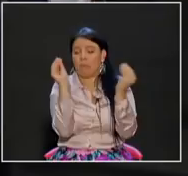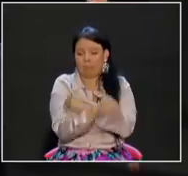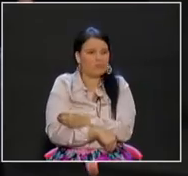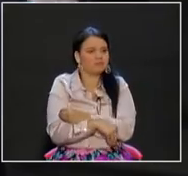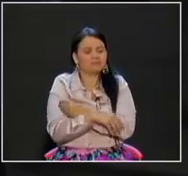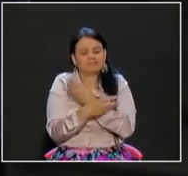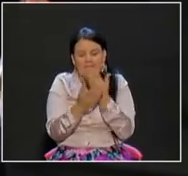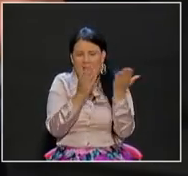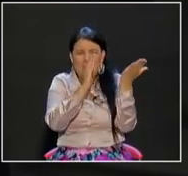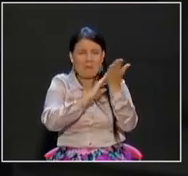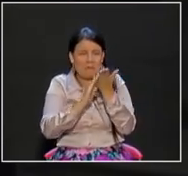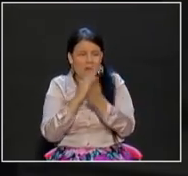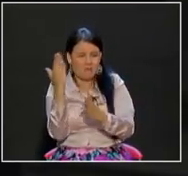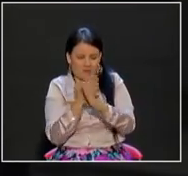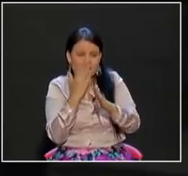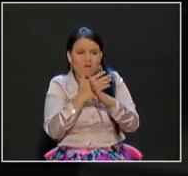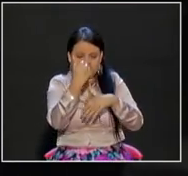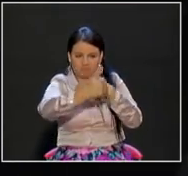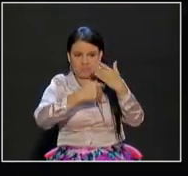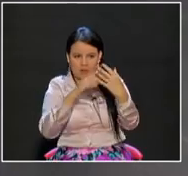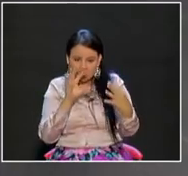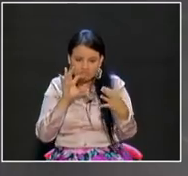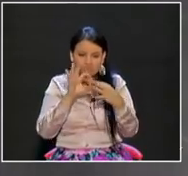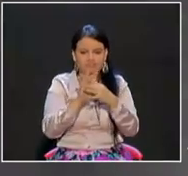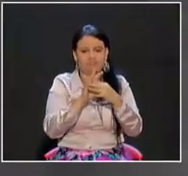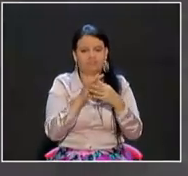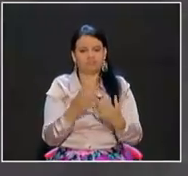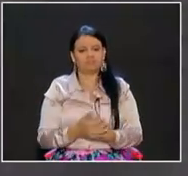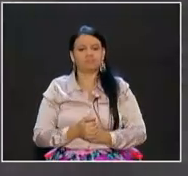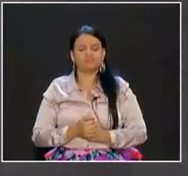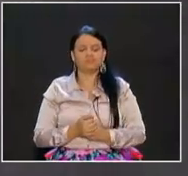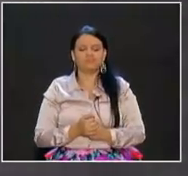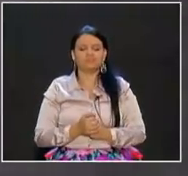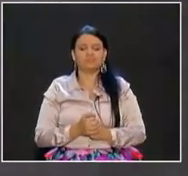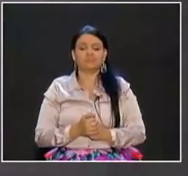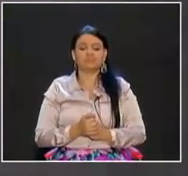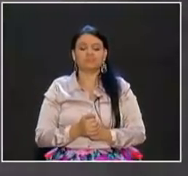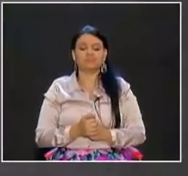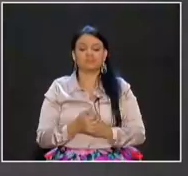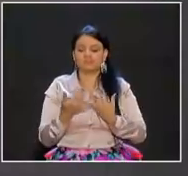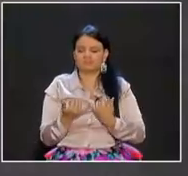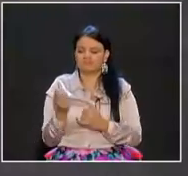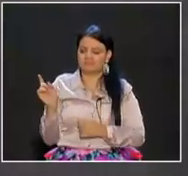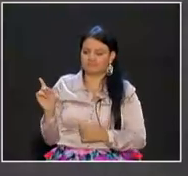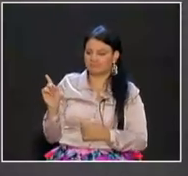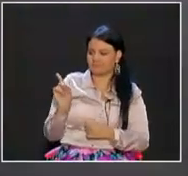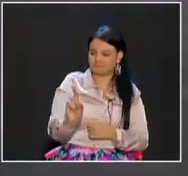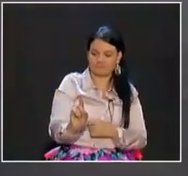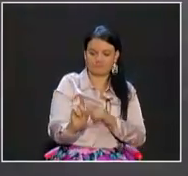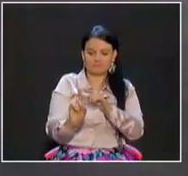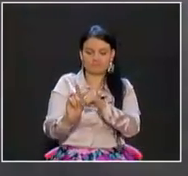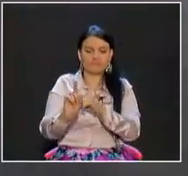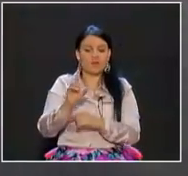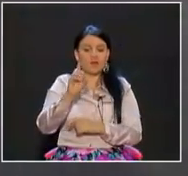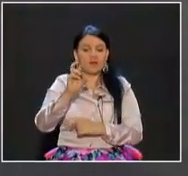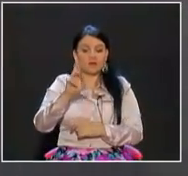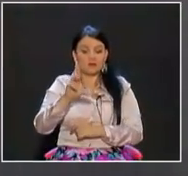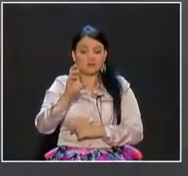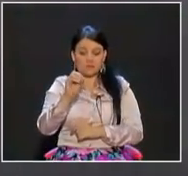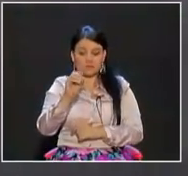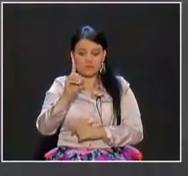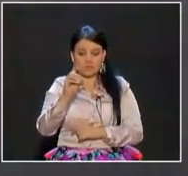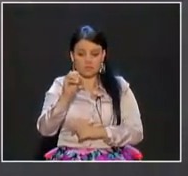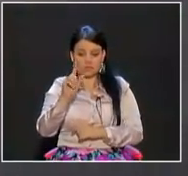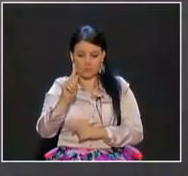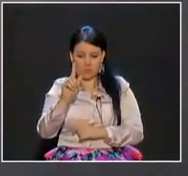problemas se resolverán de manera institucional porque el turno ahora es para el candidato rodolfo correa sacar la balota